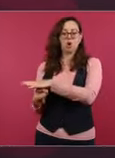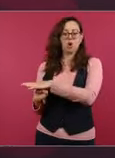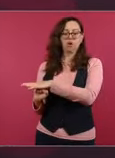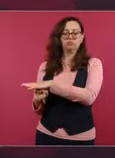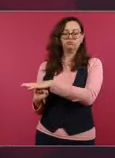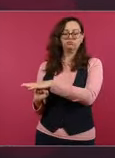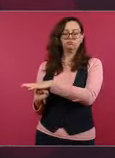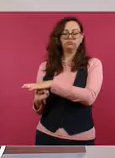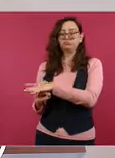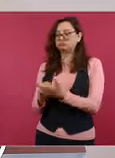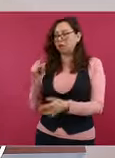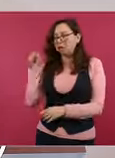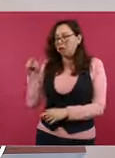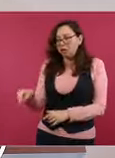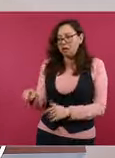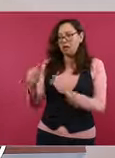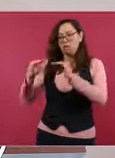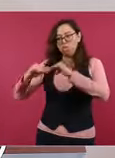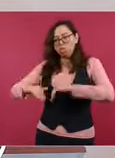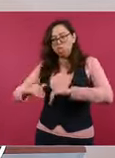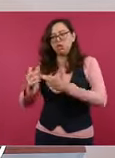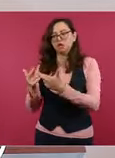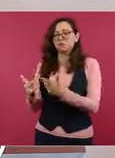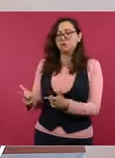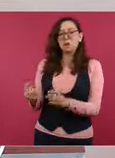Entonces, ahí